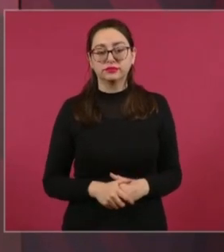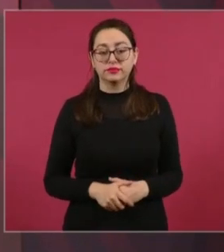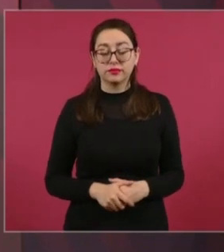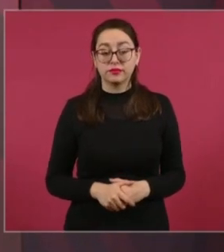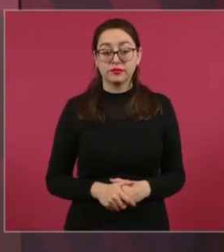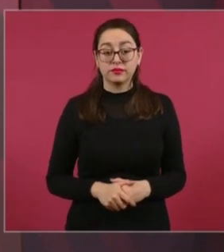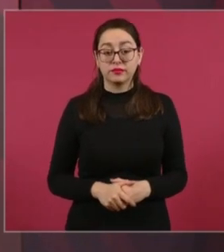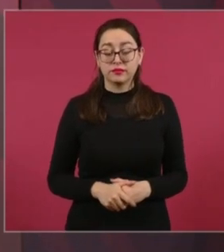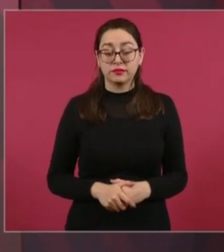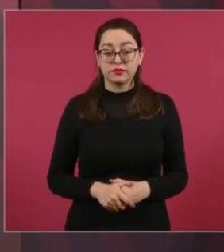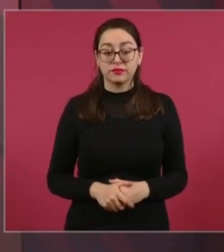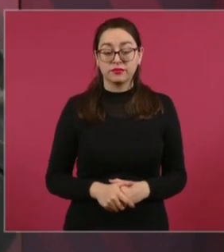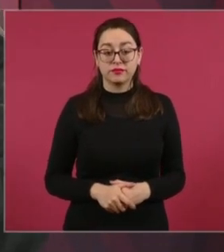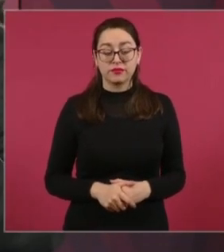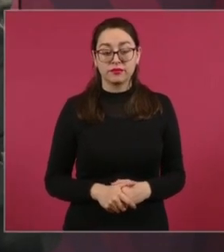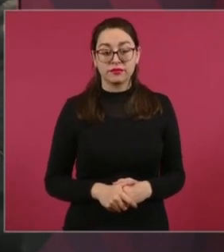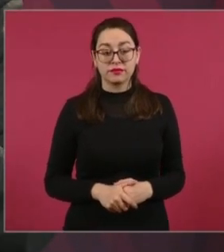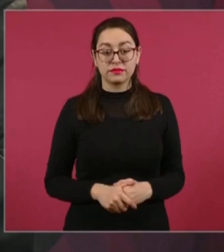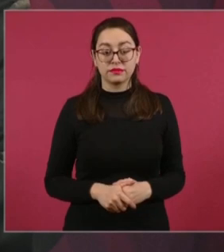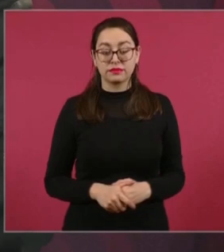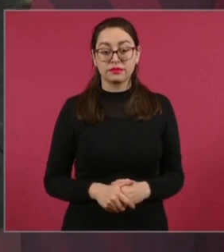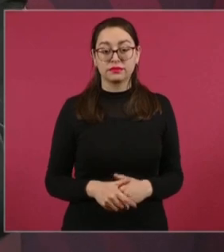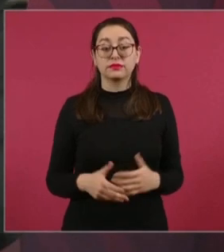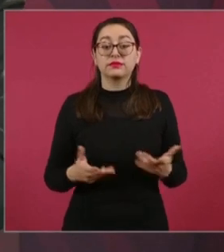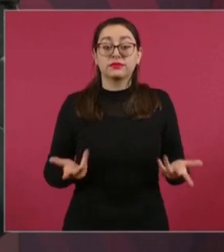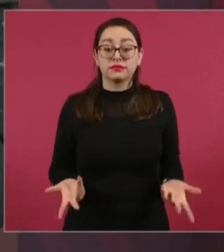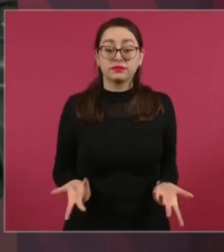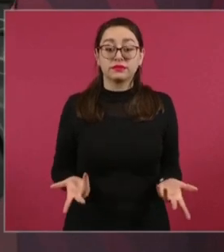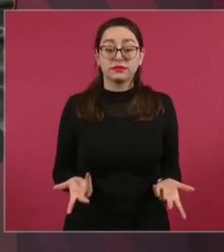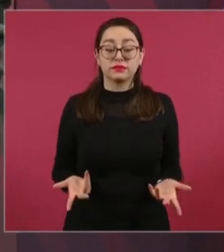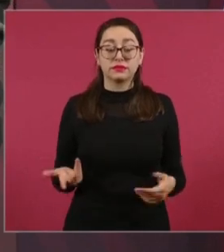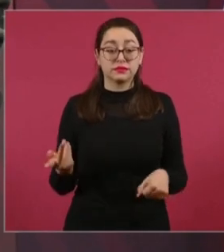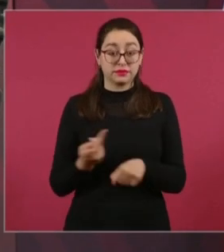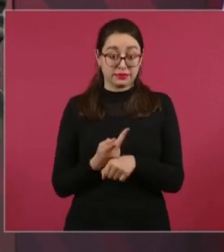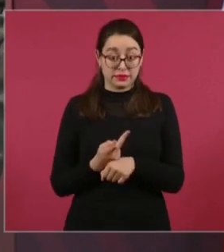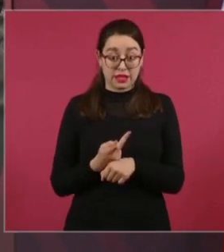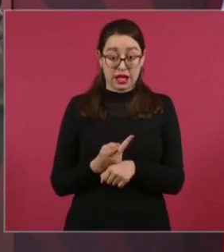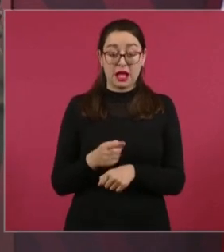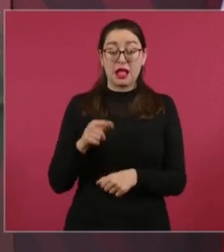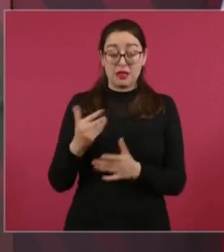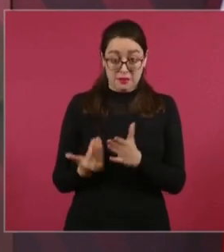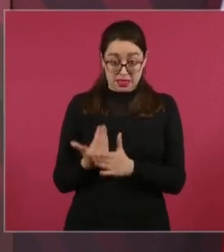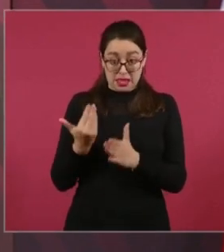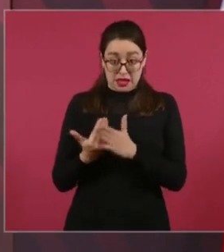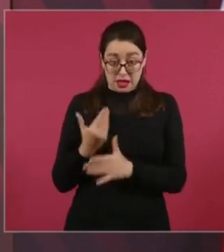como era en ese entonces todos los días la mañanera,